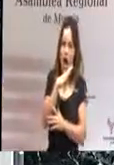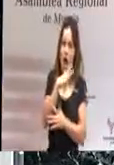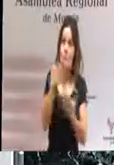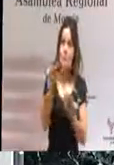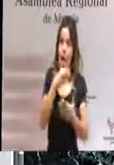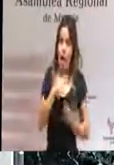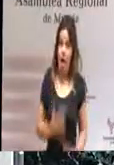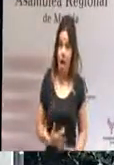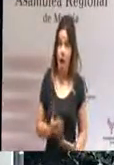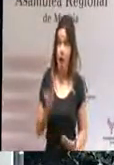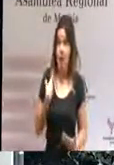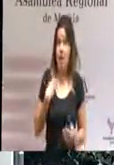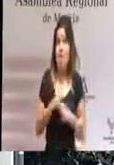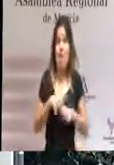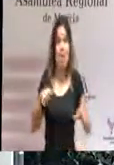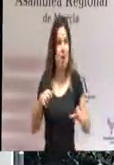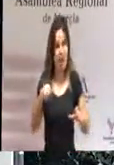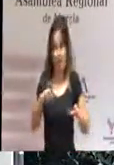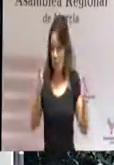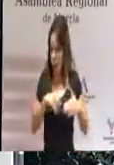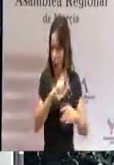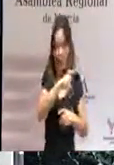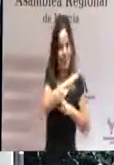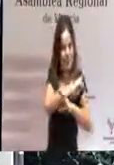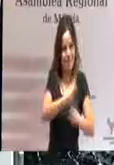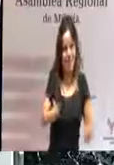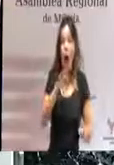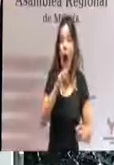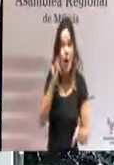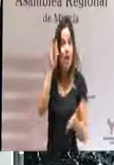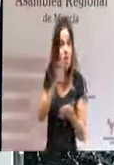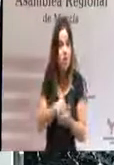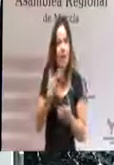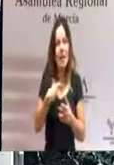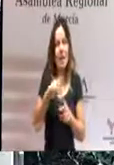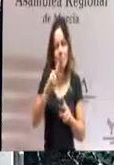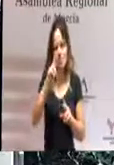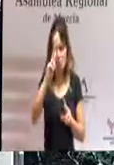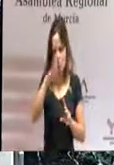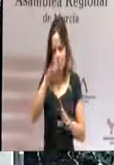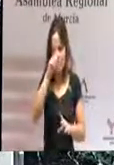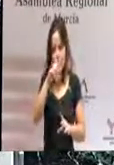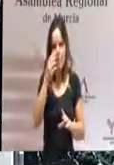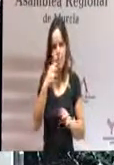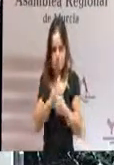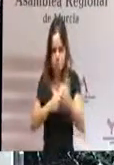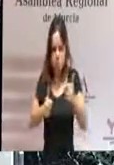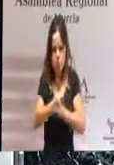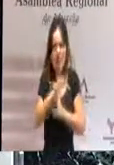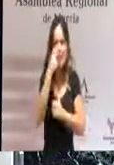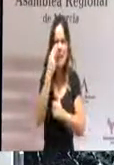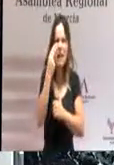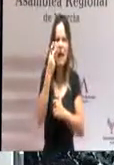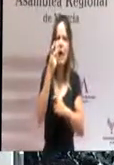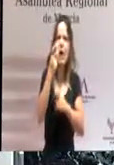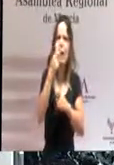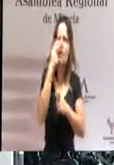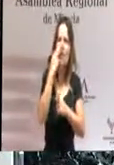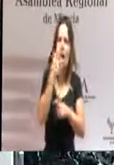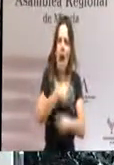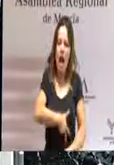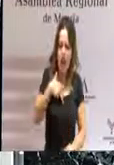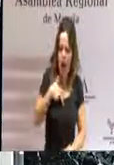Ahora y sin mayorías aquí y allí, es el momento de retratarse, de anteponer los intereses generales a los